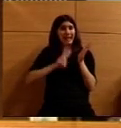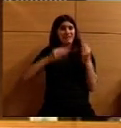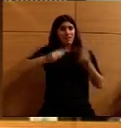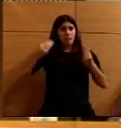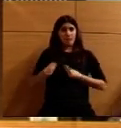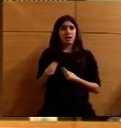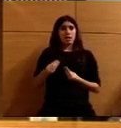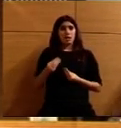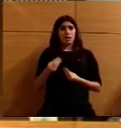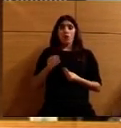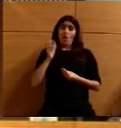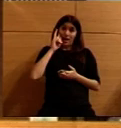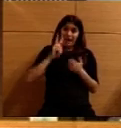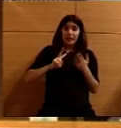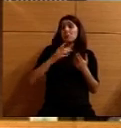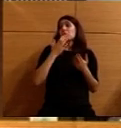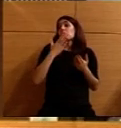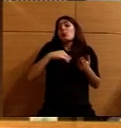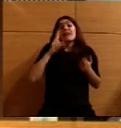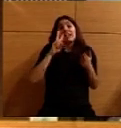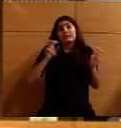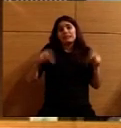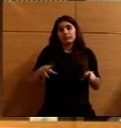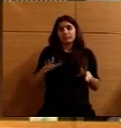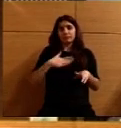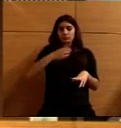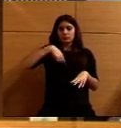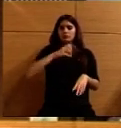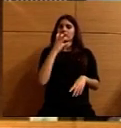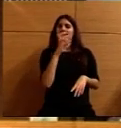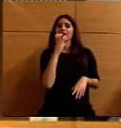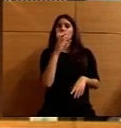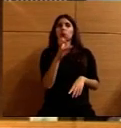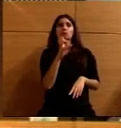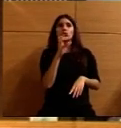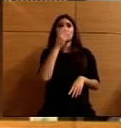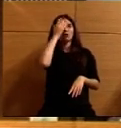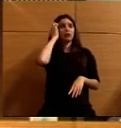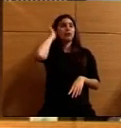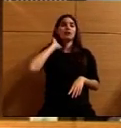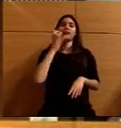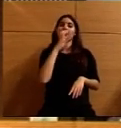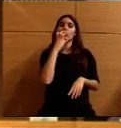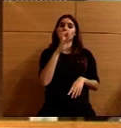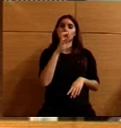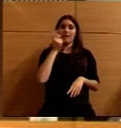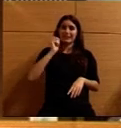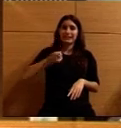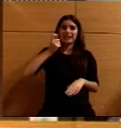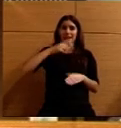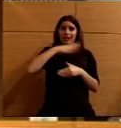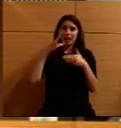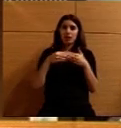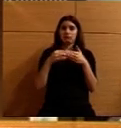lea mejor, o que se lea, por si no se lo ha leído, nuestro recurso donde recogen las sentencias y la